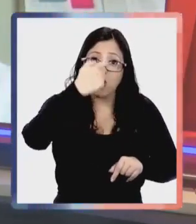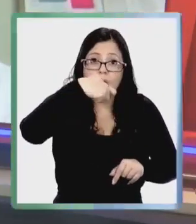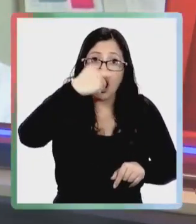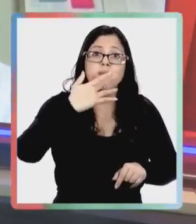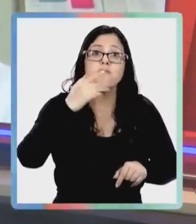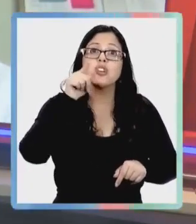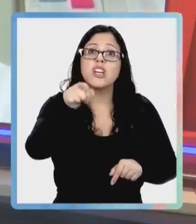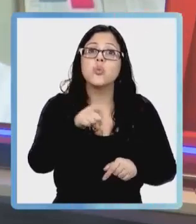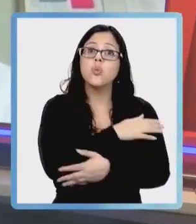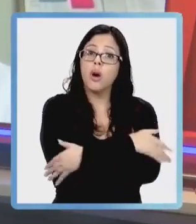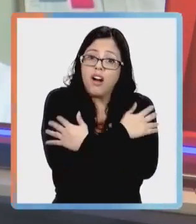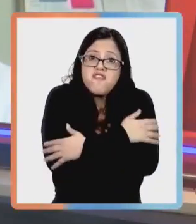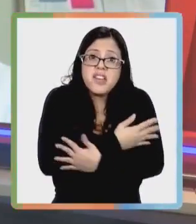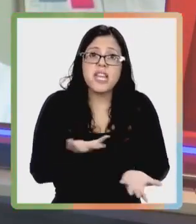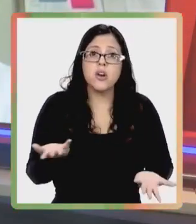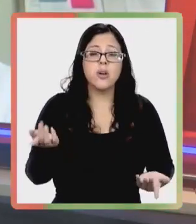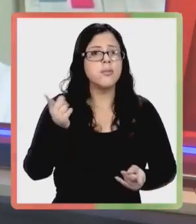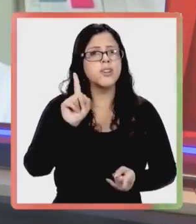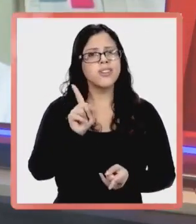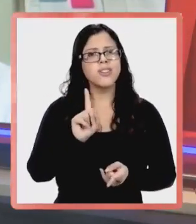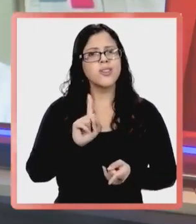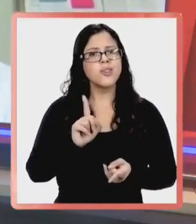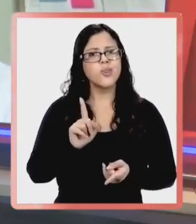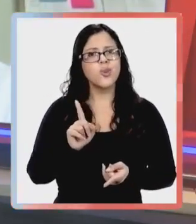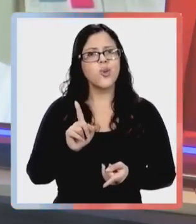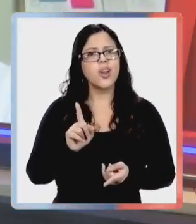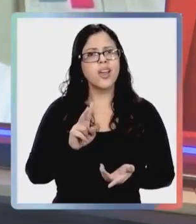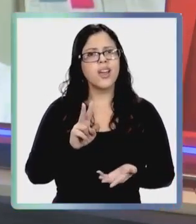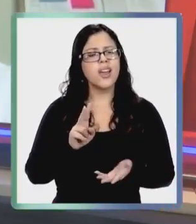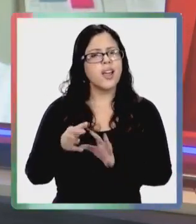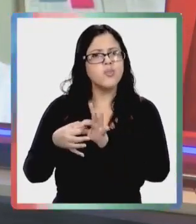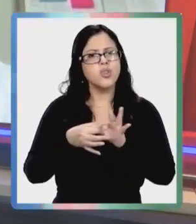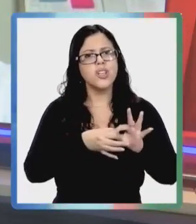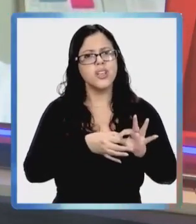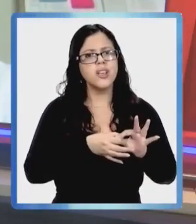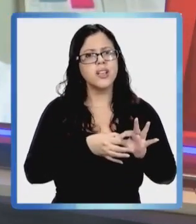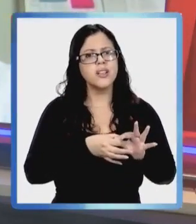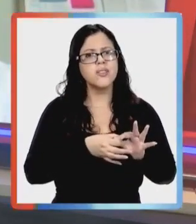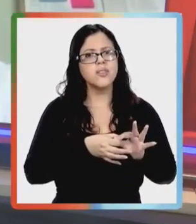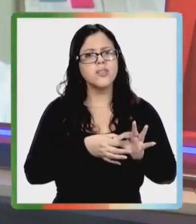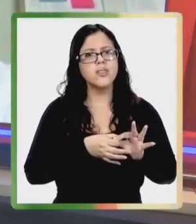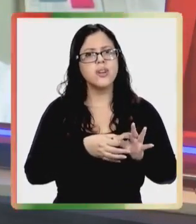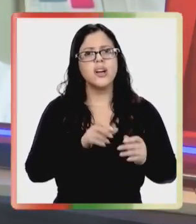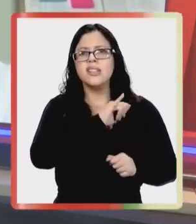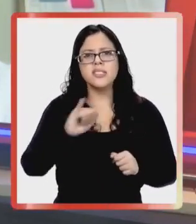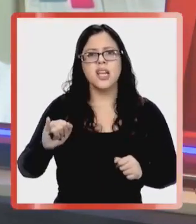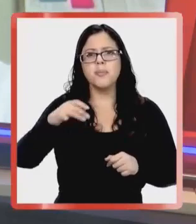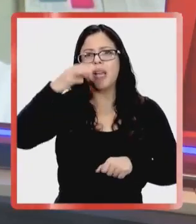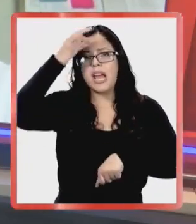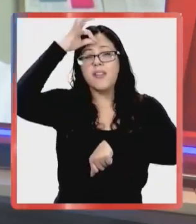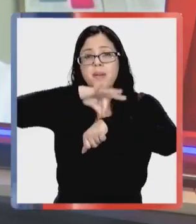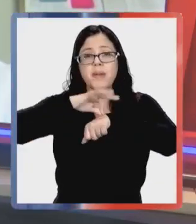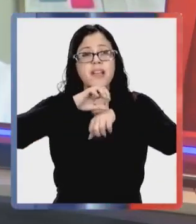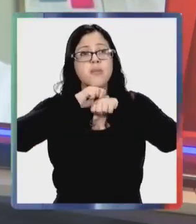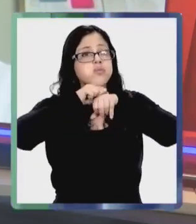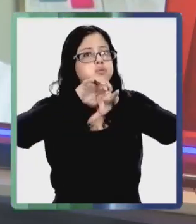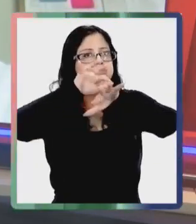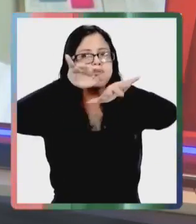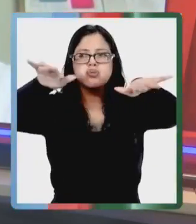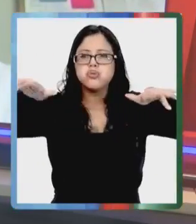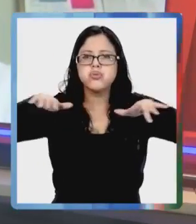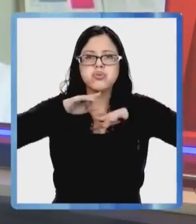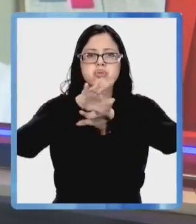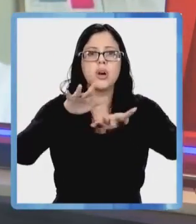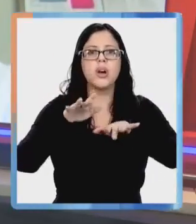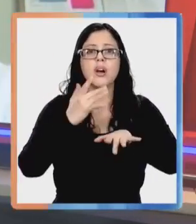Ah, viste, te resfriaste porque te pasaste de frío. Y no es ese el causante o el motivo, ¿no? El causante siempre es un virus respiratorio que anda dando